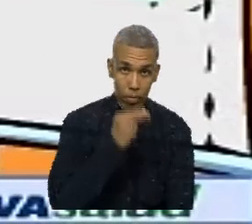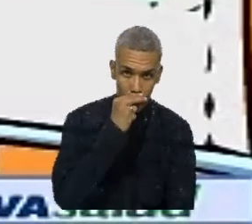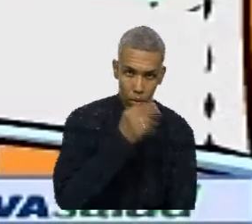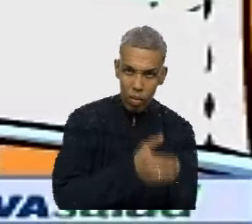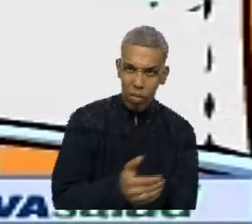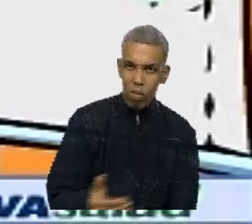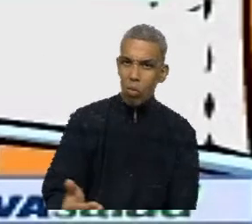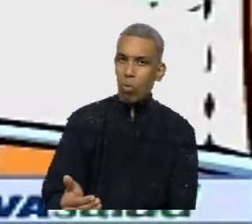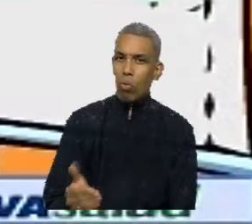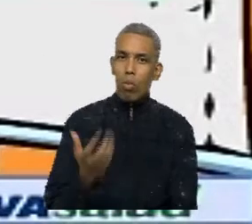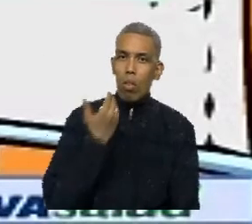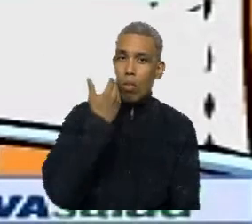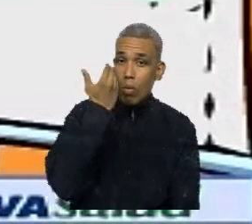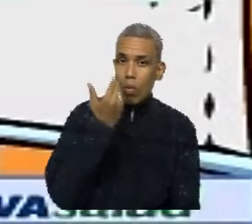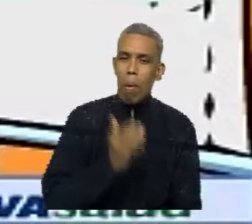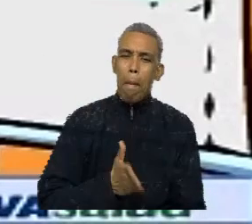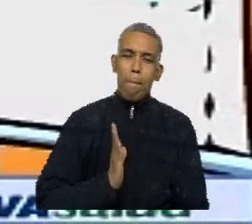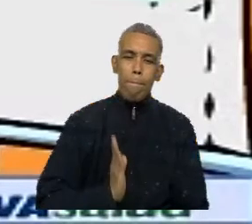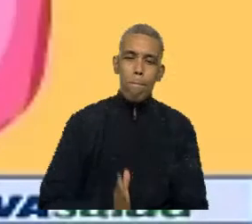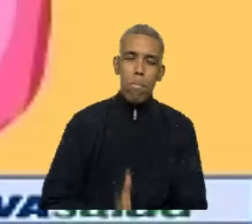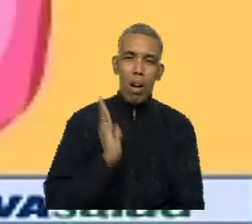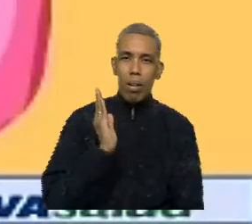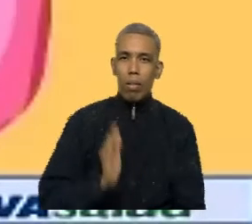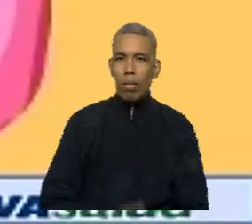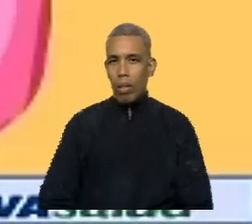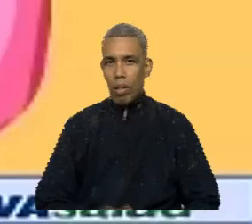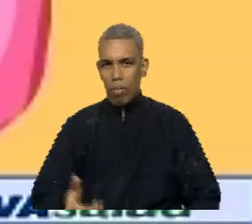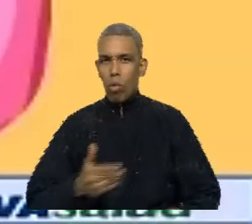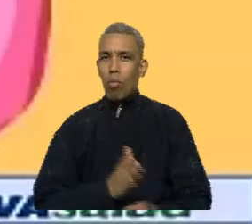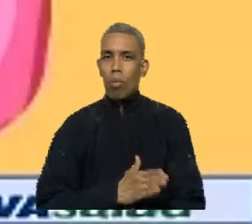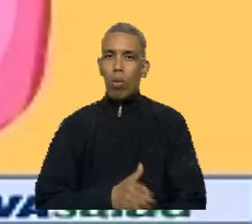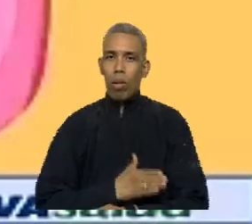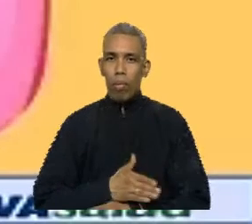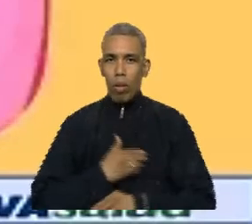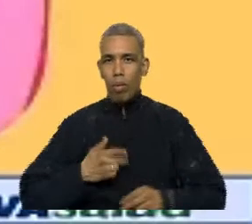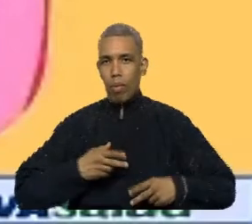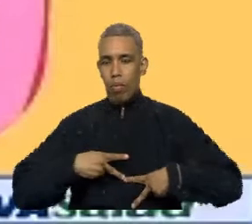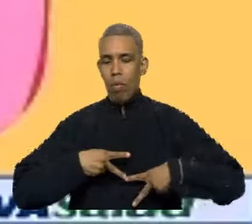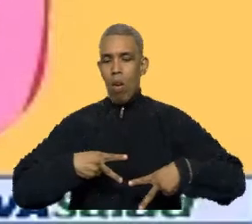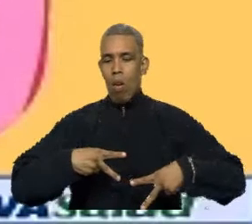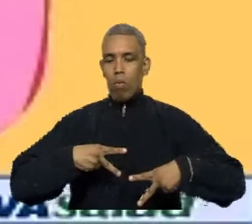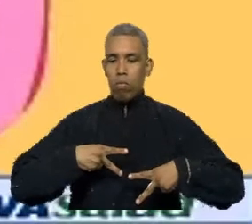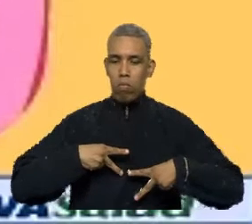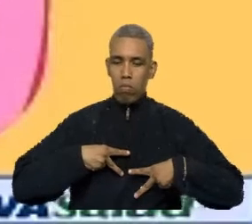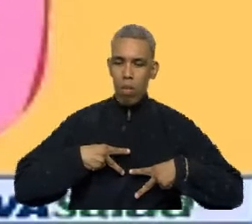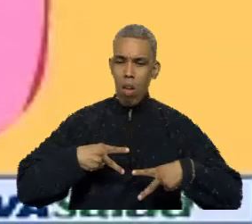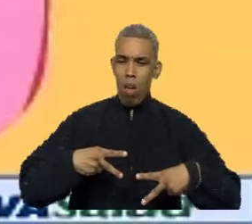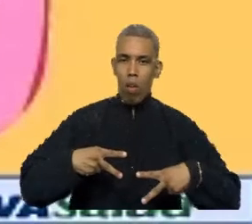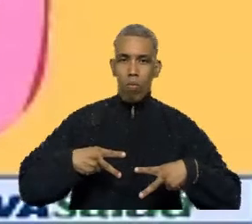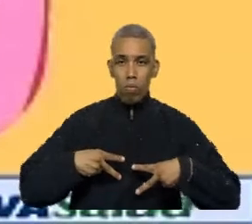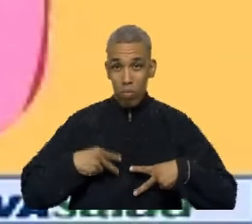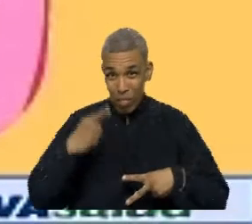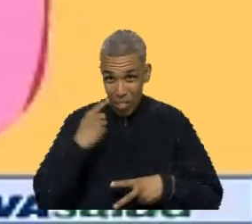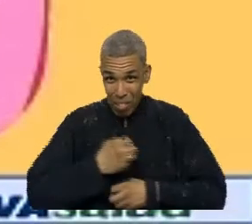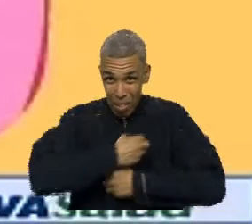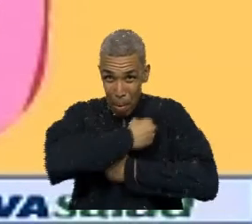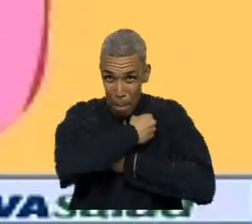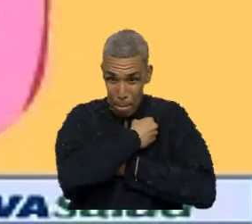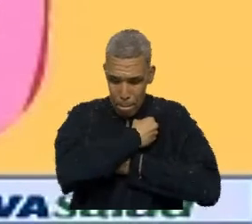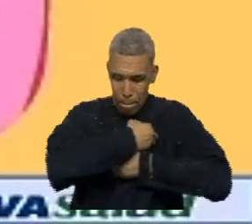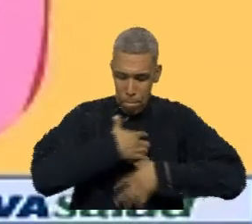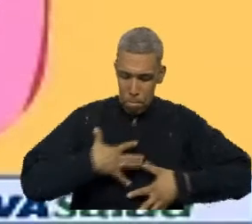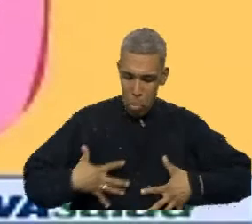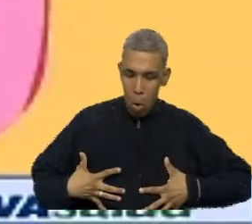tanto a mujeres como a hombres en todo el mundo. Consiste en la inflamación de las vías respiratorias frente a varios